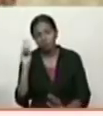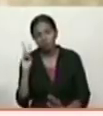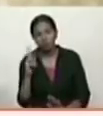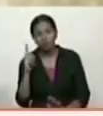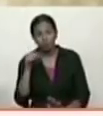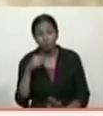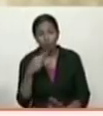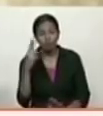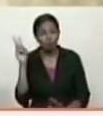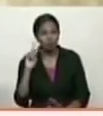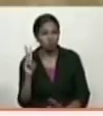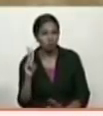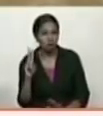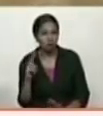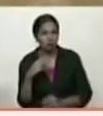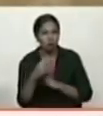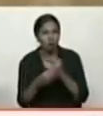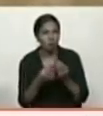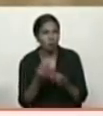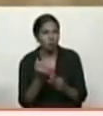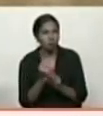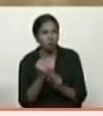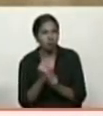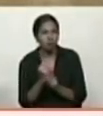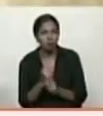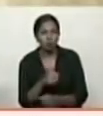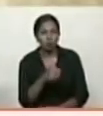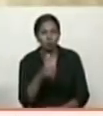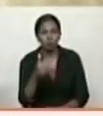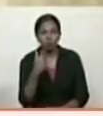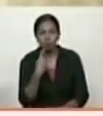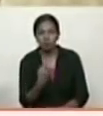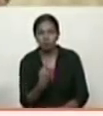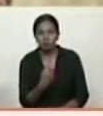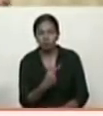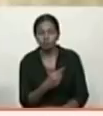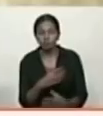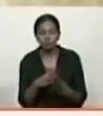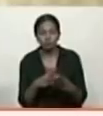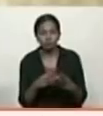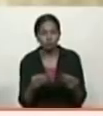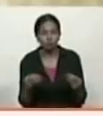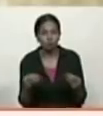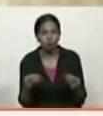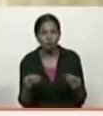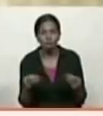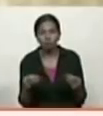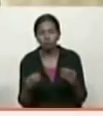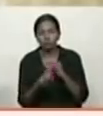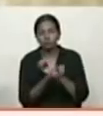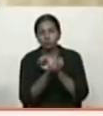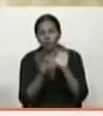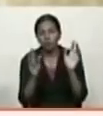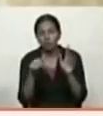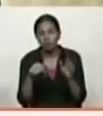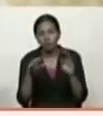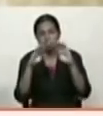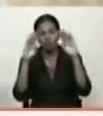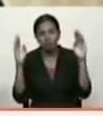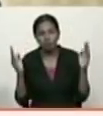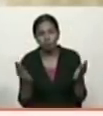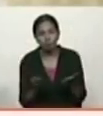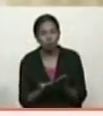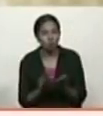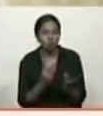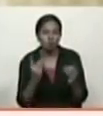venezolanos hagamos lo que tenemos que hacer, como lo dicta cualquier, digamos, democracia en el mundo. El diálogo